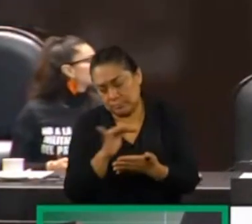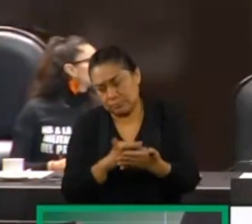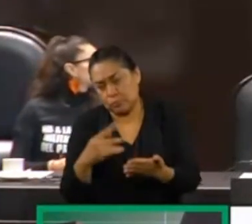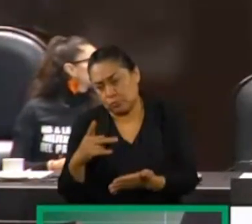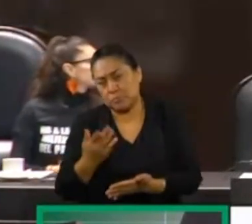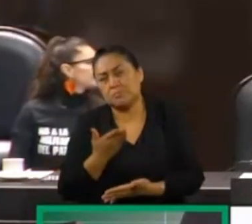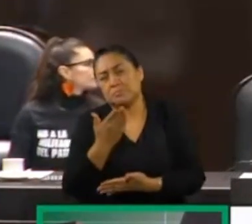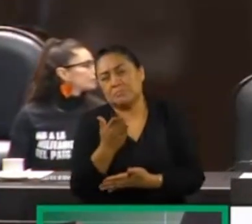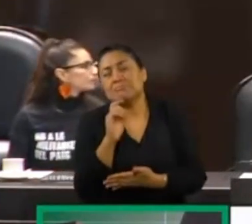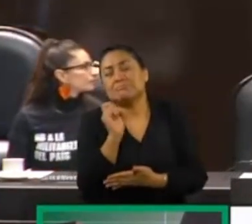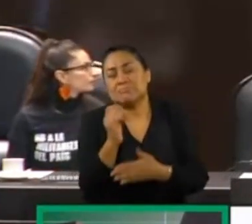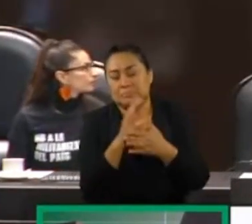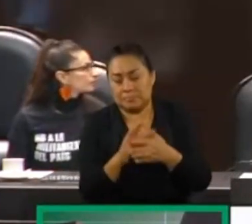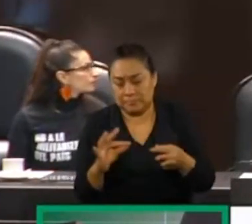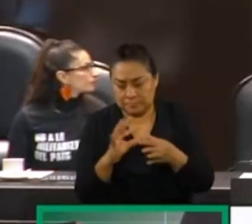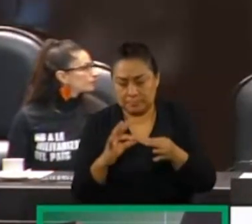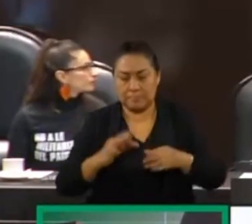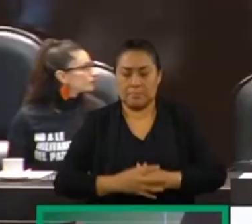petición.